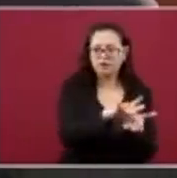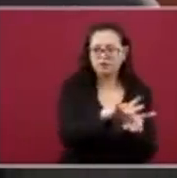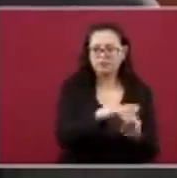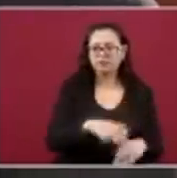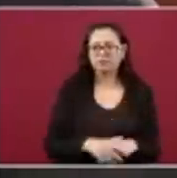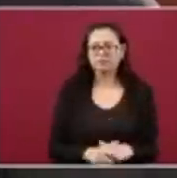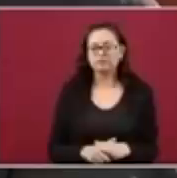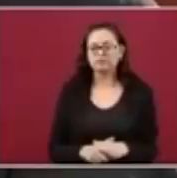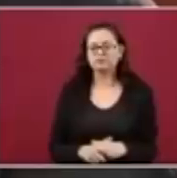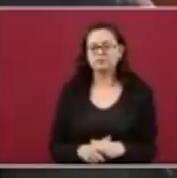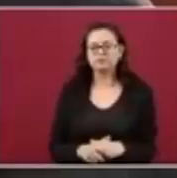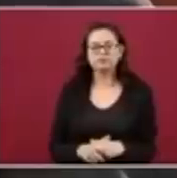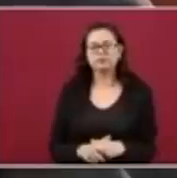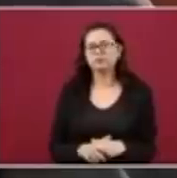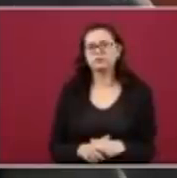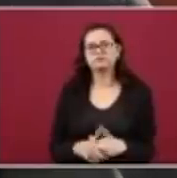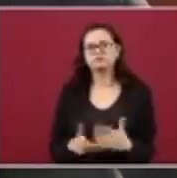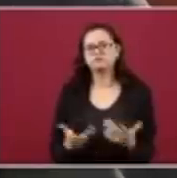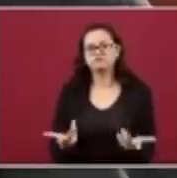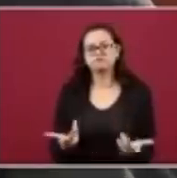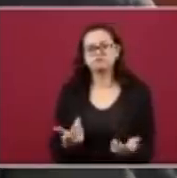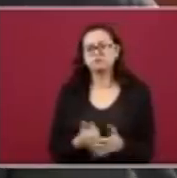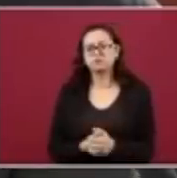Hablamos como de